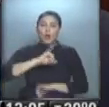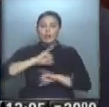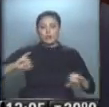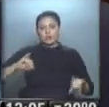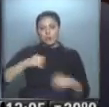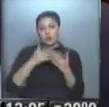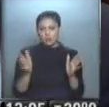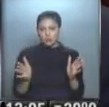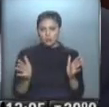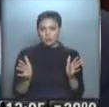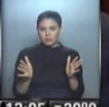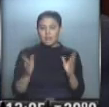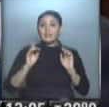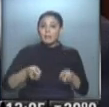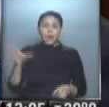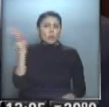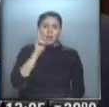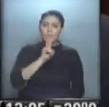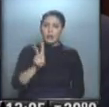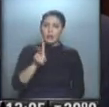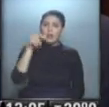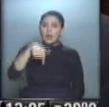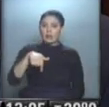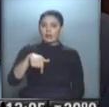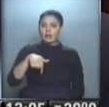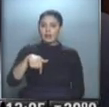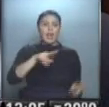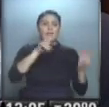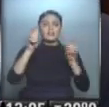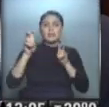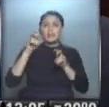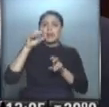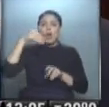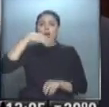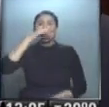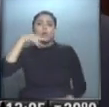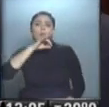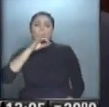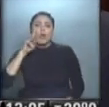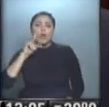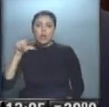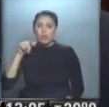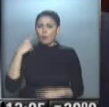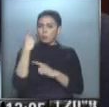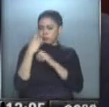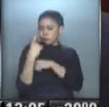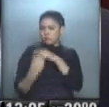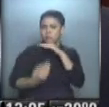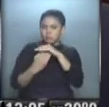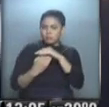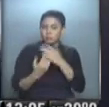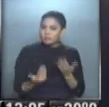libre. También hemos escuchado acá que se ha meneado mucho el concepto de monopolio y concentración. Pero